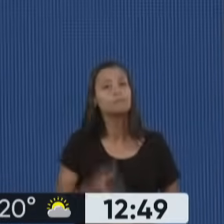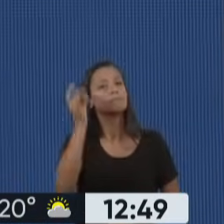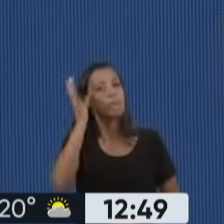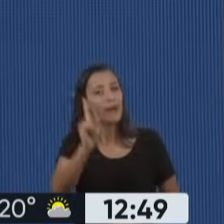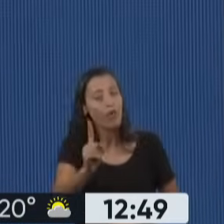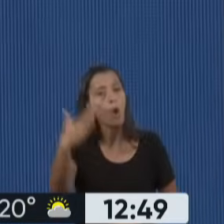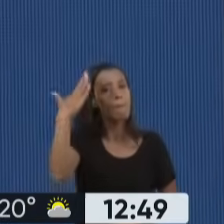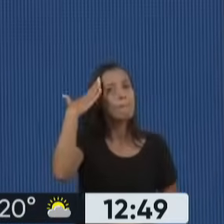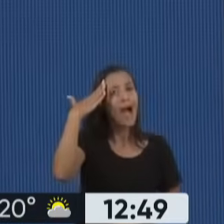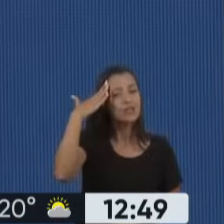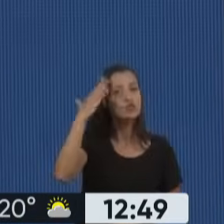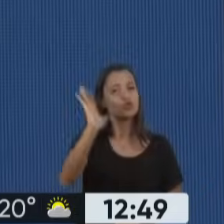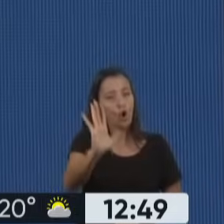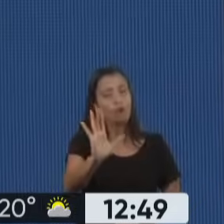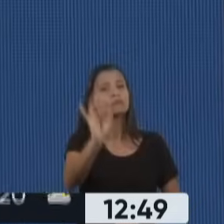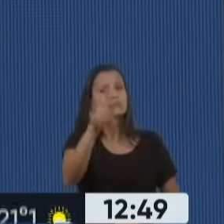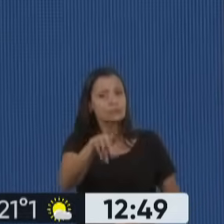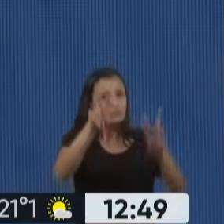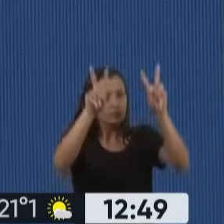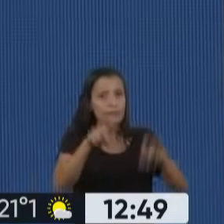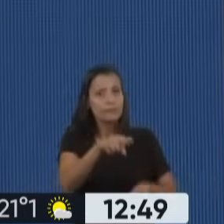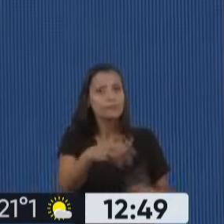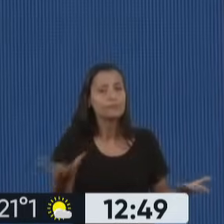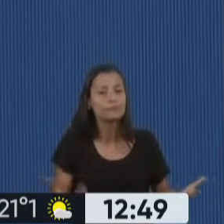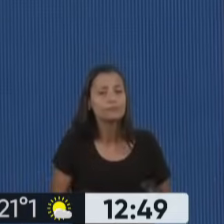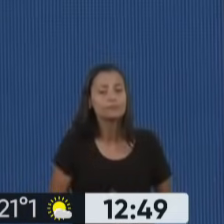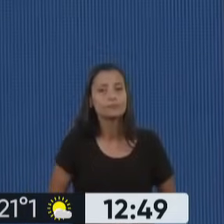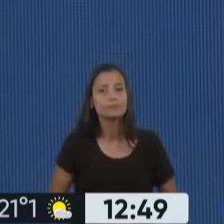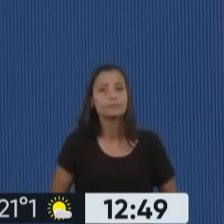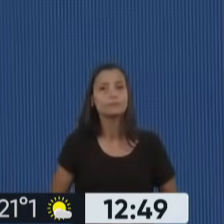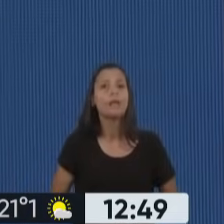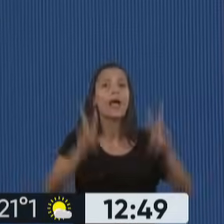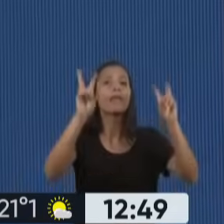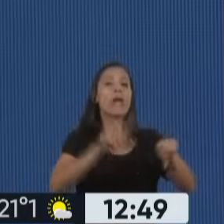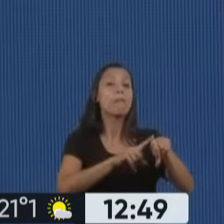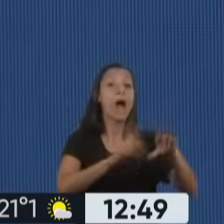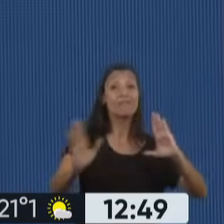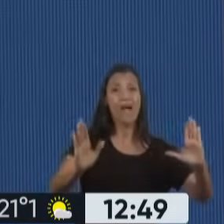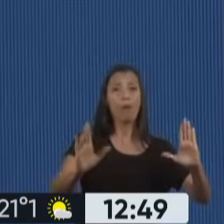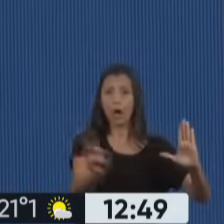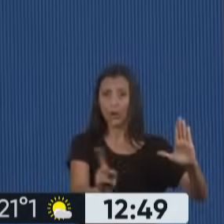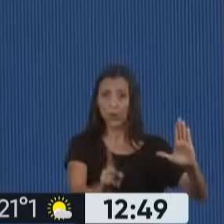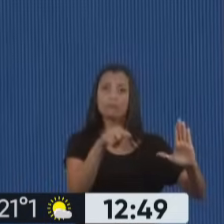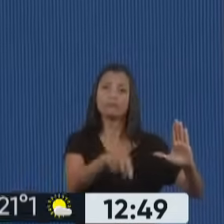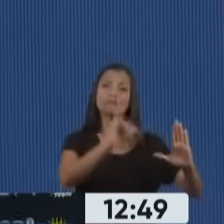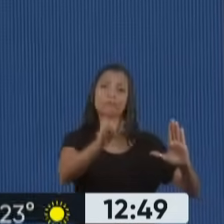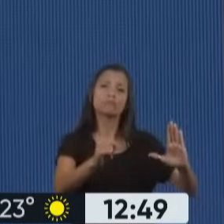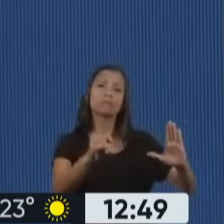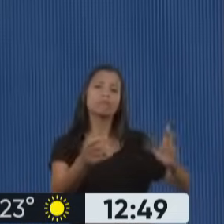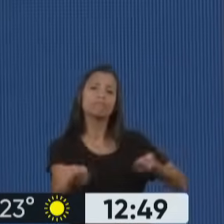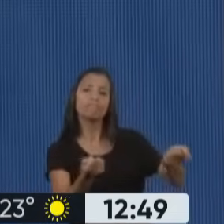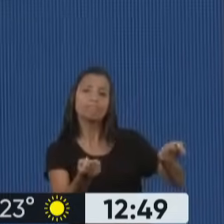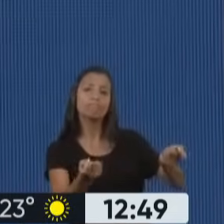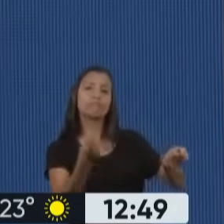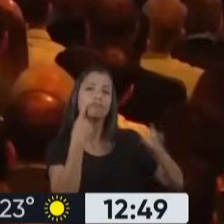de marzo, no solo por la cuestión de la estacionalidad, que eso, digamos, de hecho la estimación de González